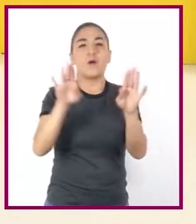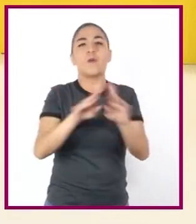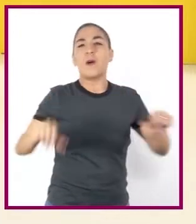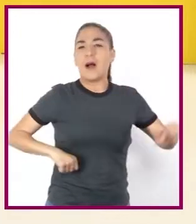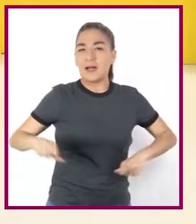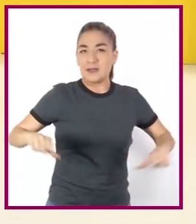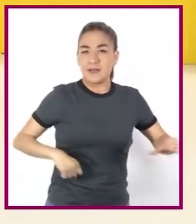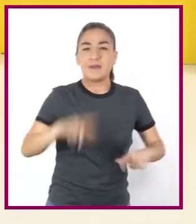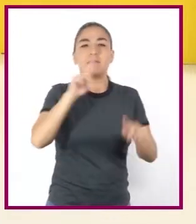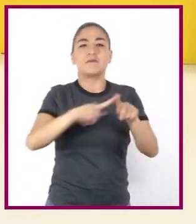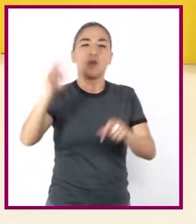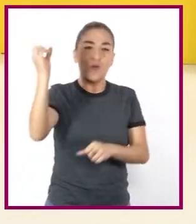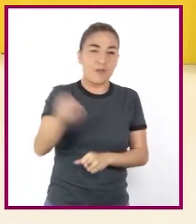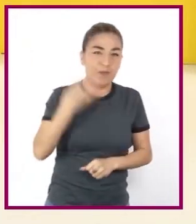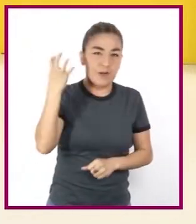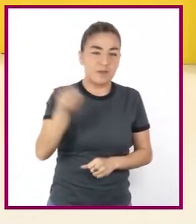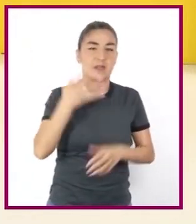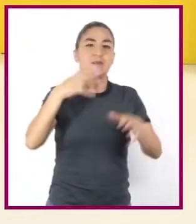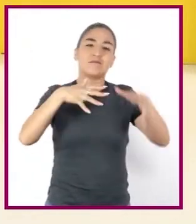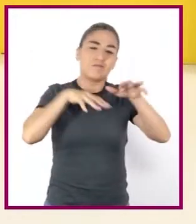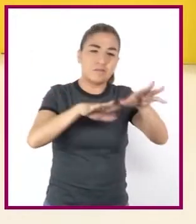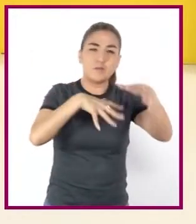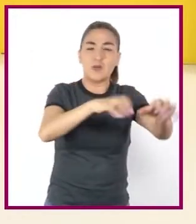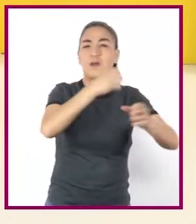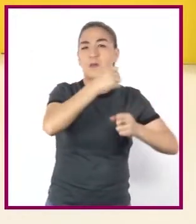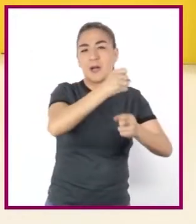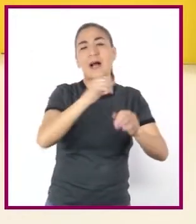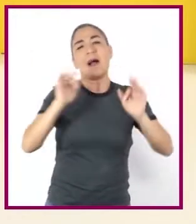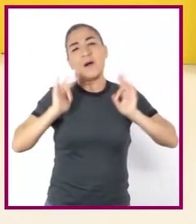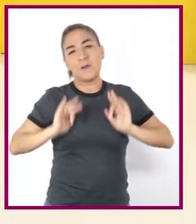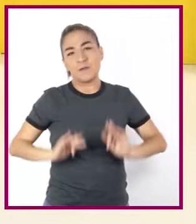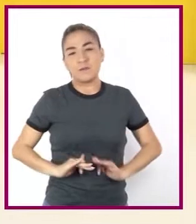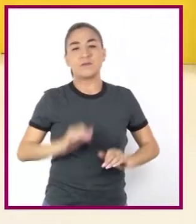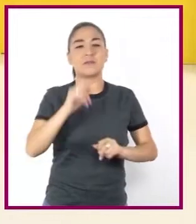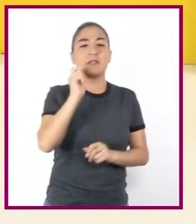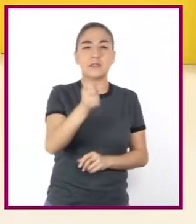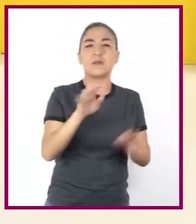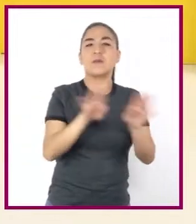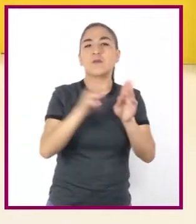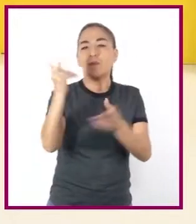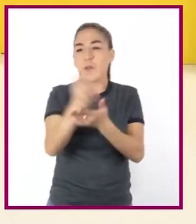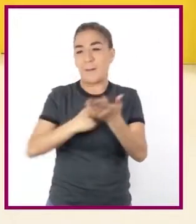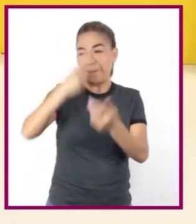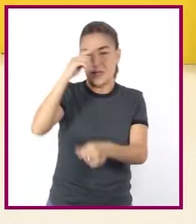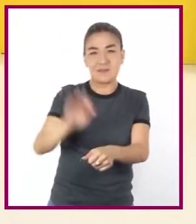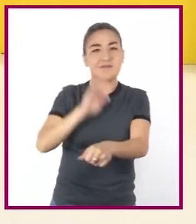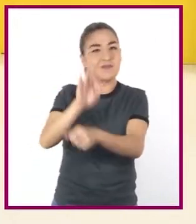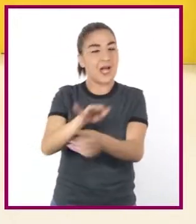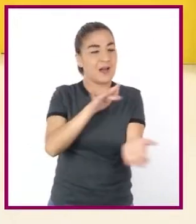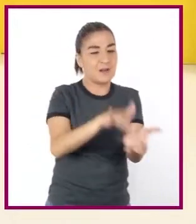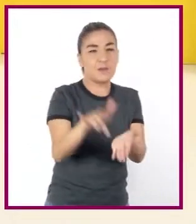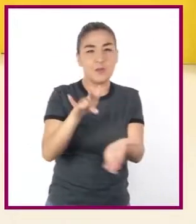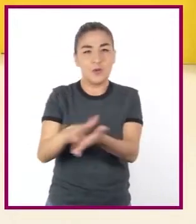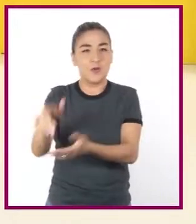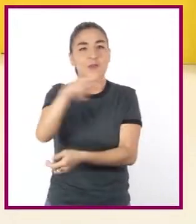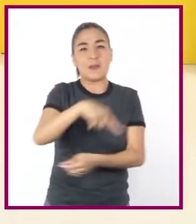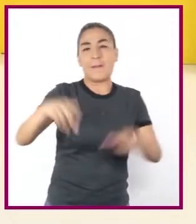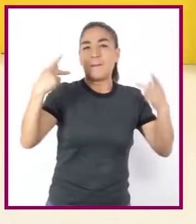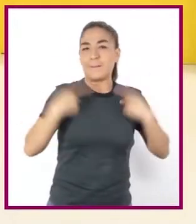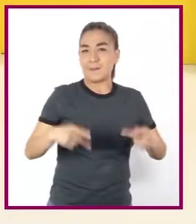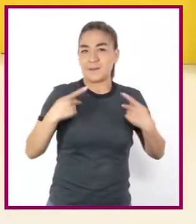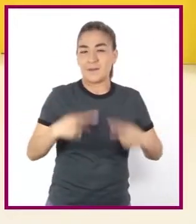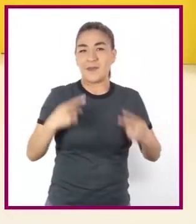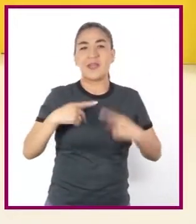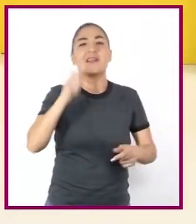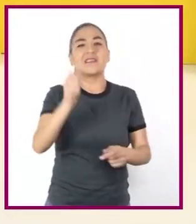como conferencias, marchas pacíficas, programas de ayuda, siempre encaminados a proteger y apoyar a personas